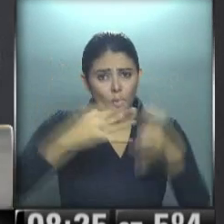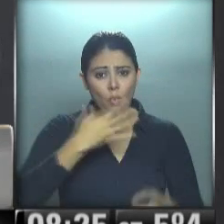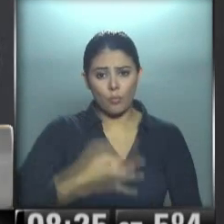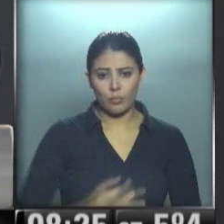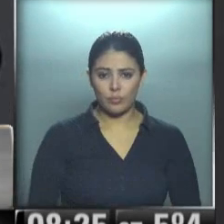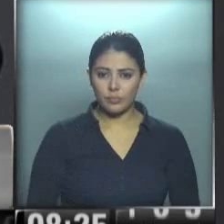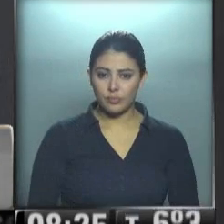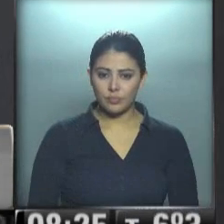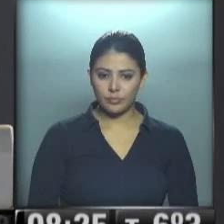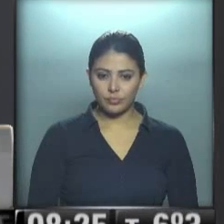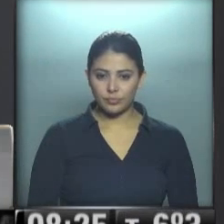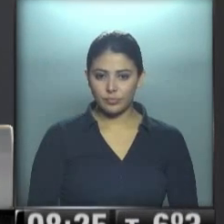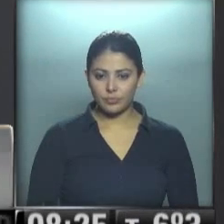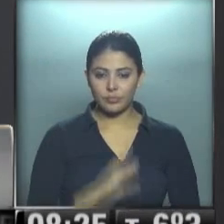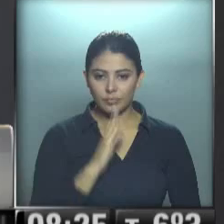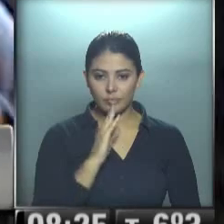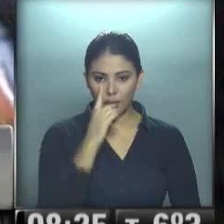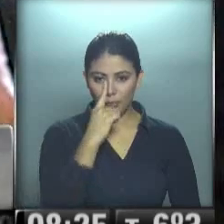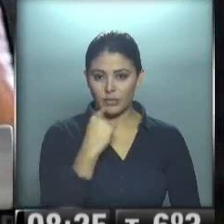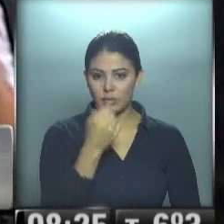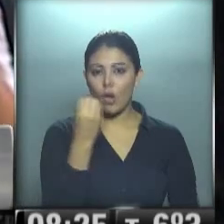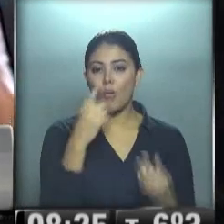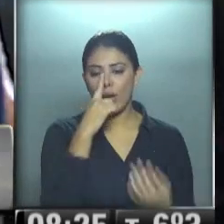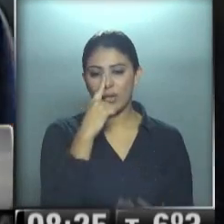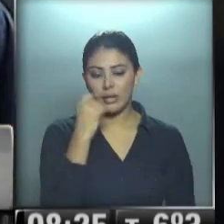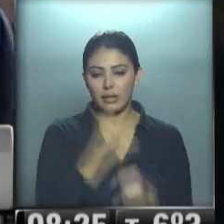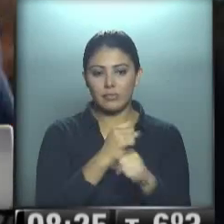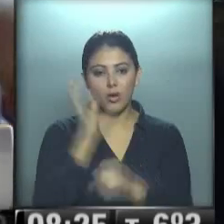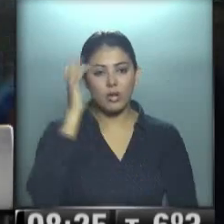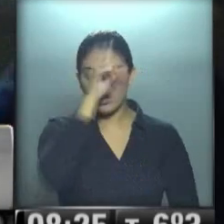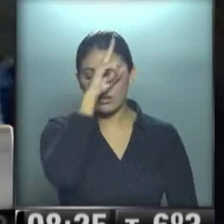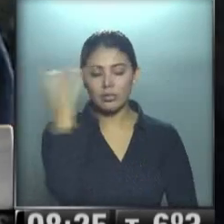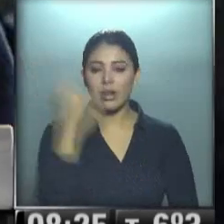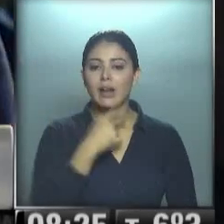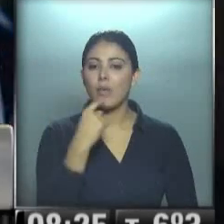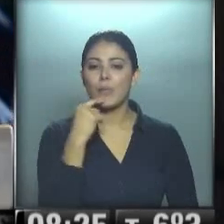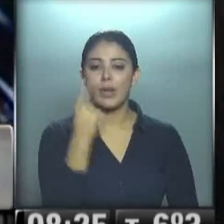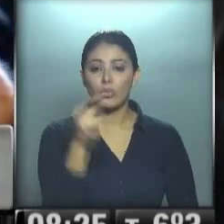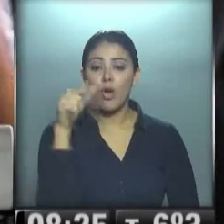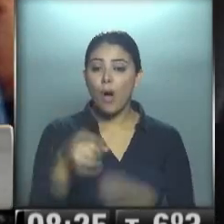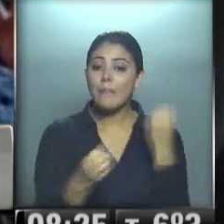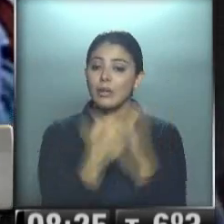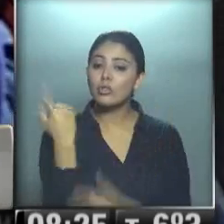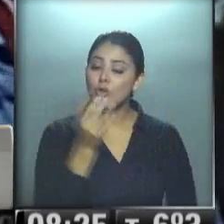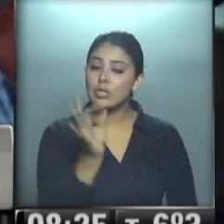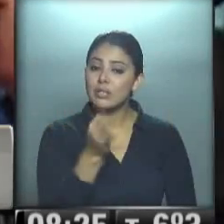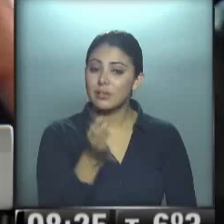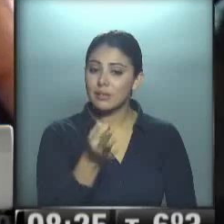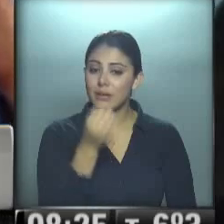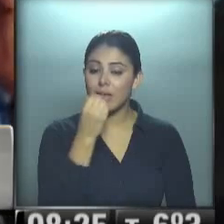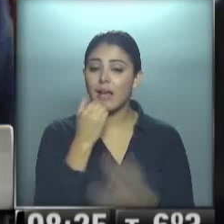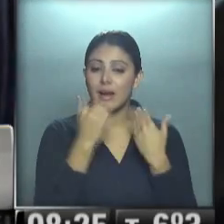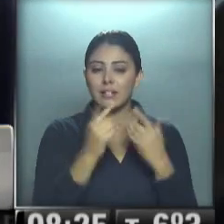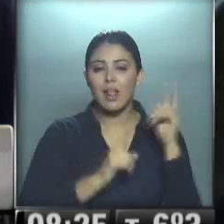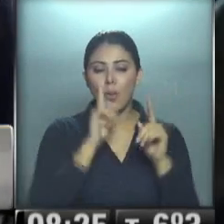obligaciones jefe gabinete de hernán mundo de radio nacional quería consultarlo porque esta mañana nos enteramos a partir de la publicación